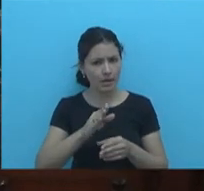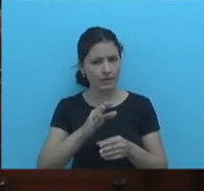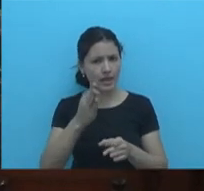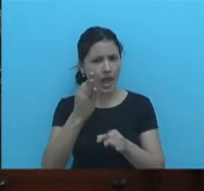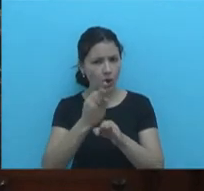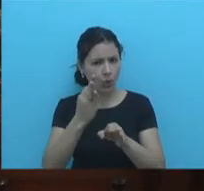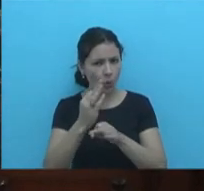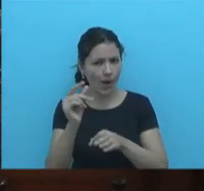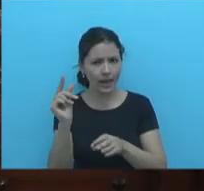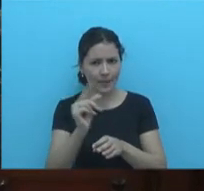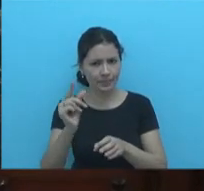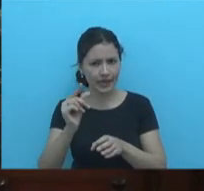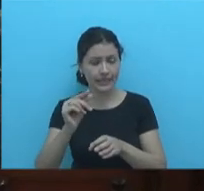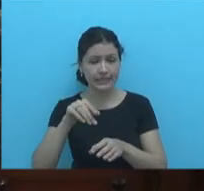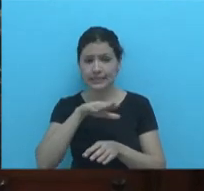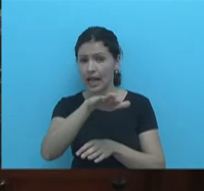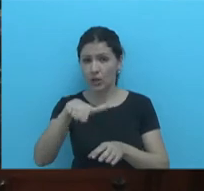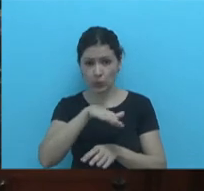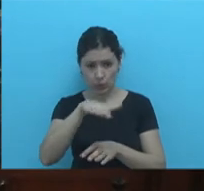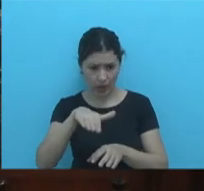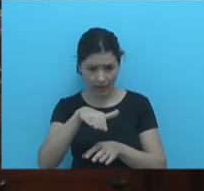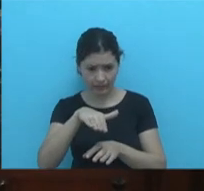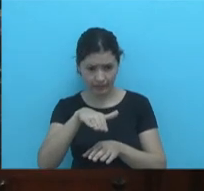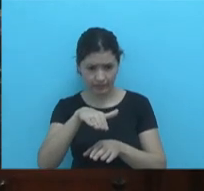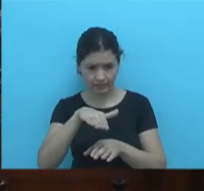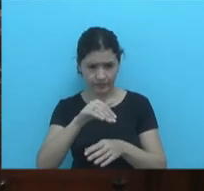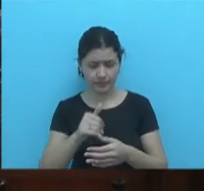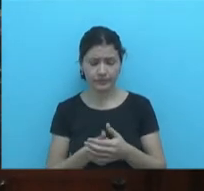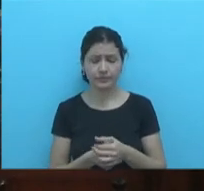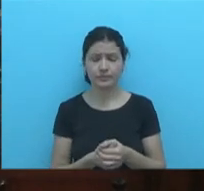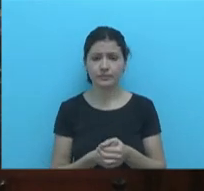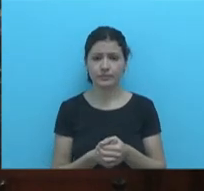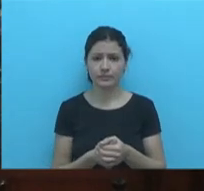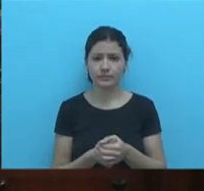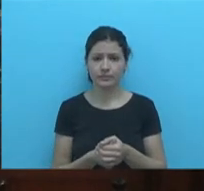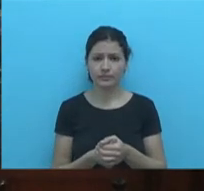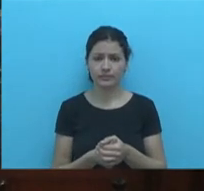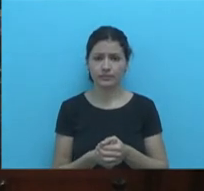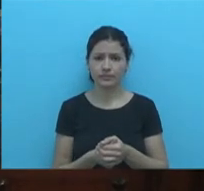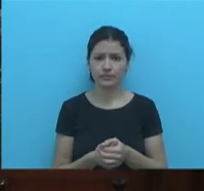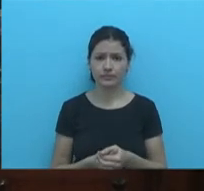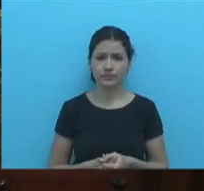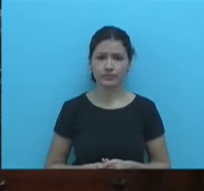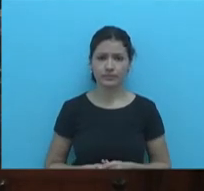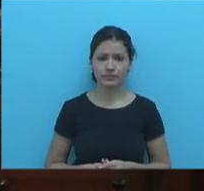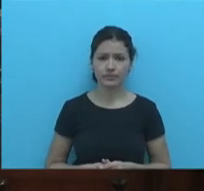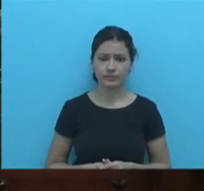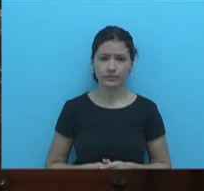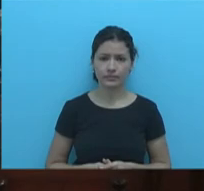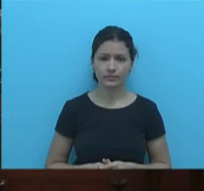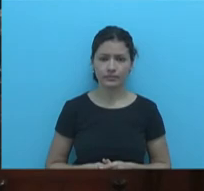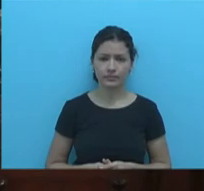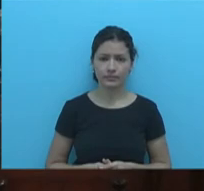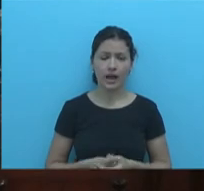cursos, eso del espacio para realizar los cursos serían las escuelas de enseñanza técnica. Porque son las que cuentan